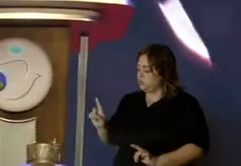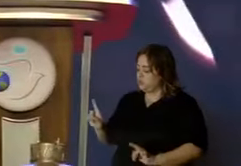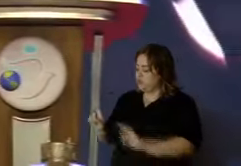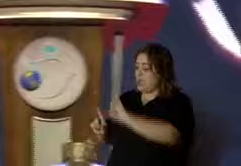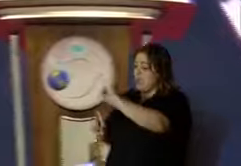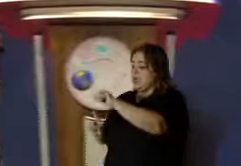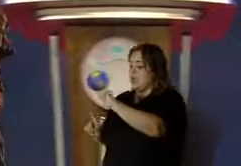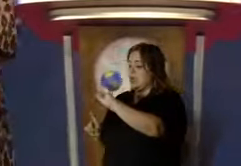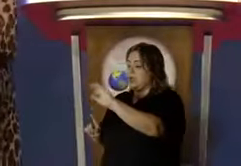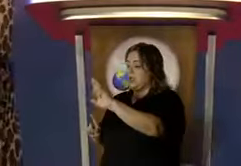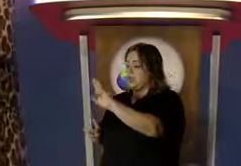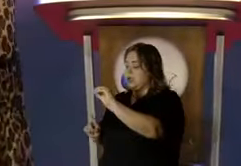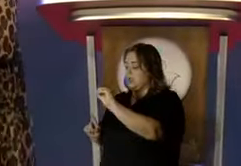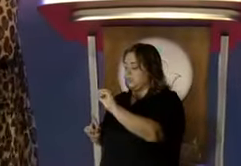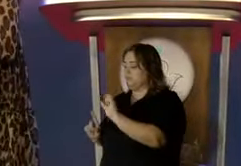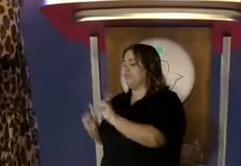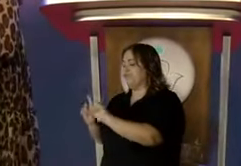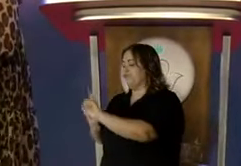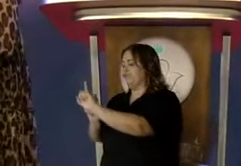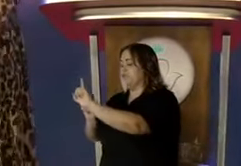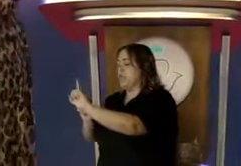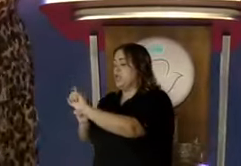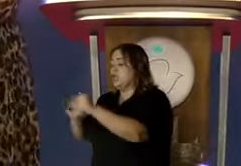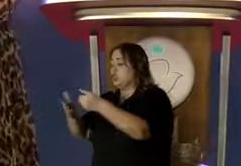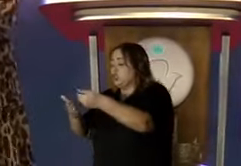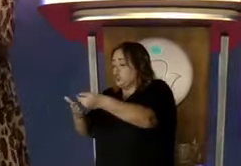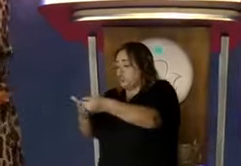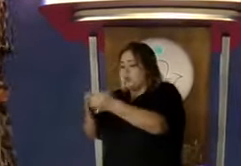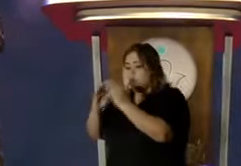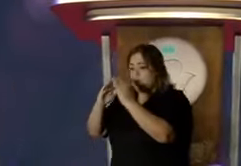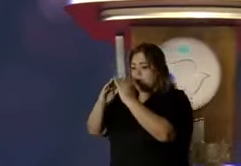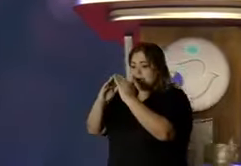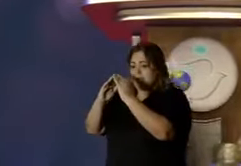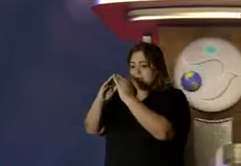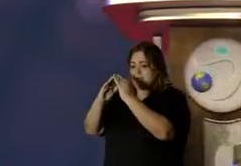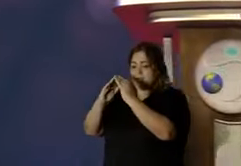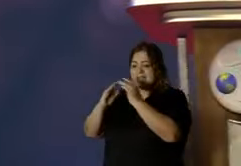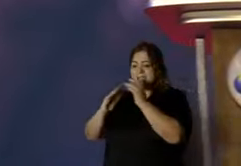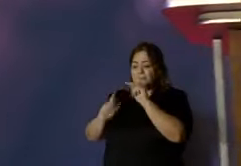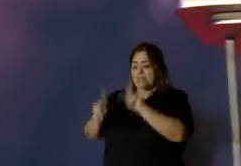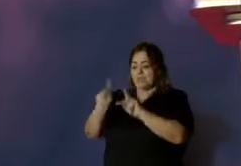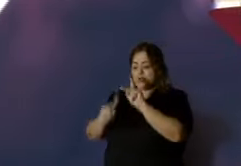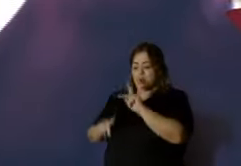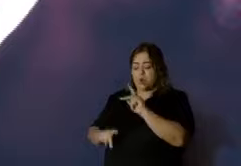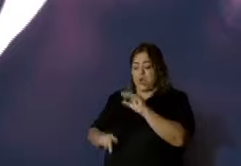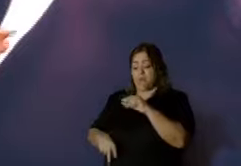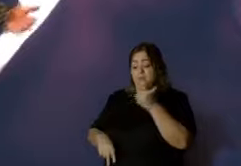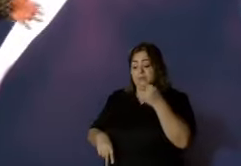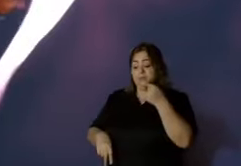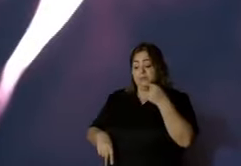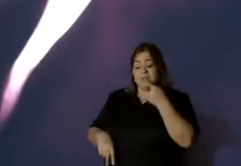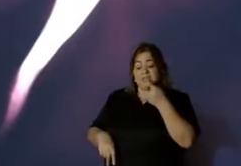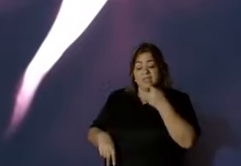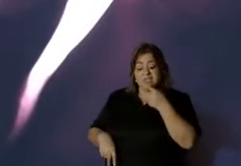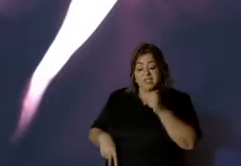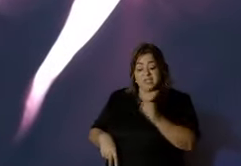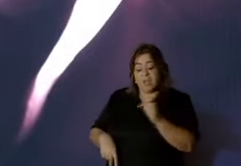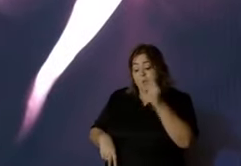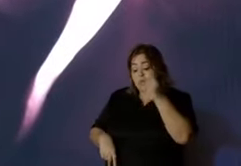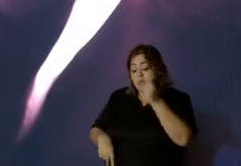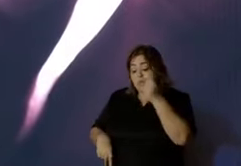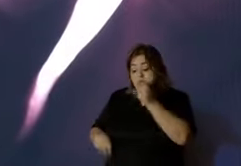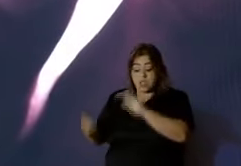¿Para qué vas a molestar al maestro? ¿Cómo se sentiría Jesús? Mira lo que le viene a decir